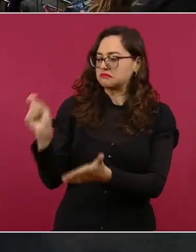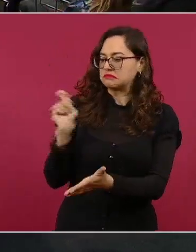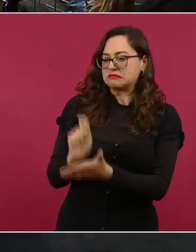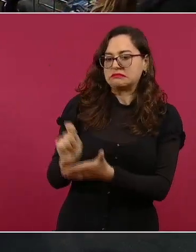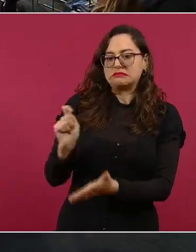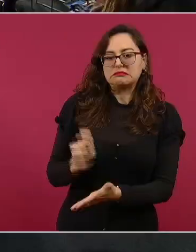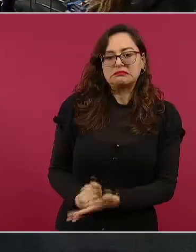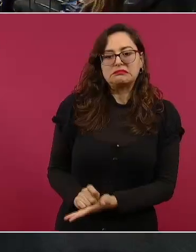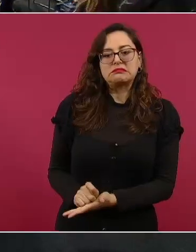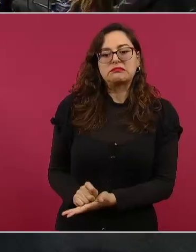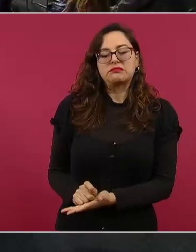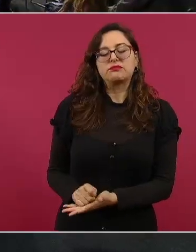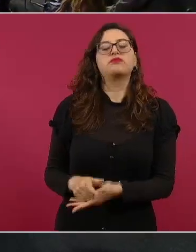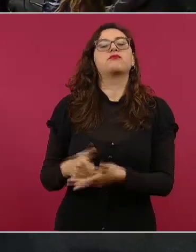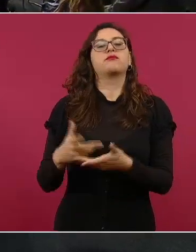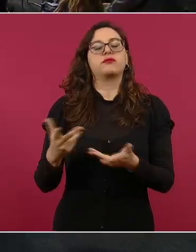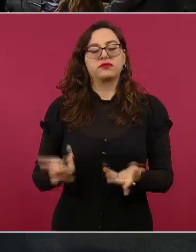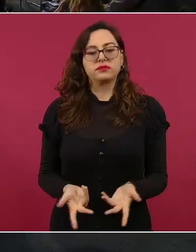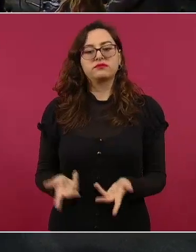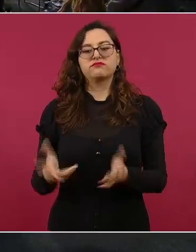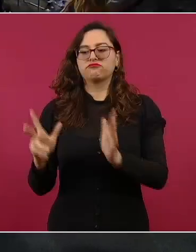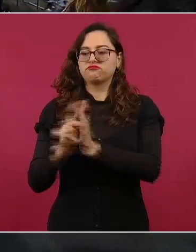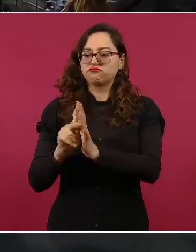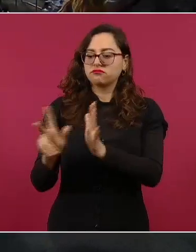tanto en prensa escrita